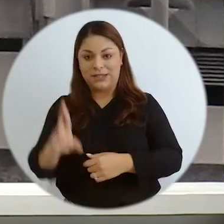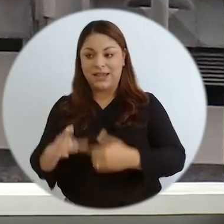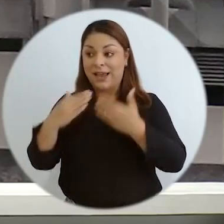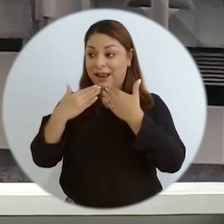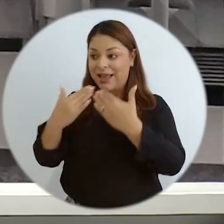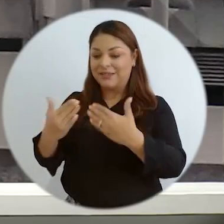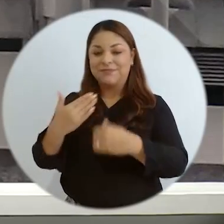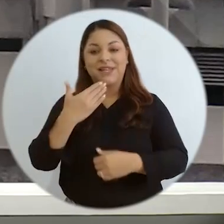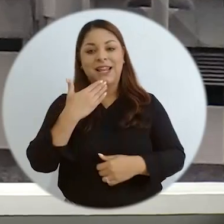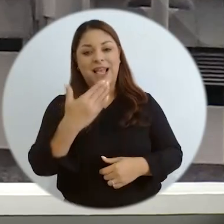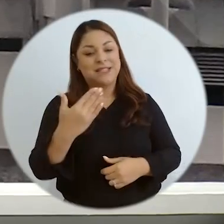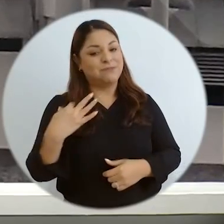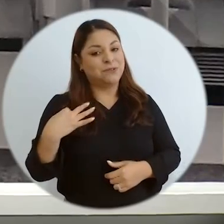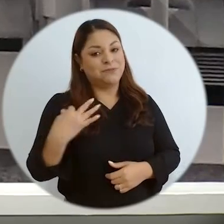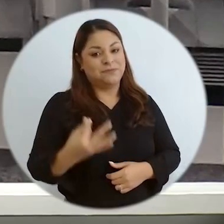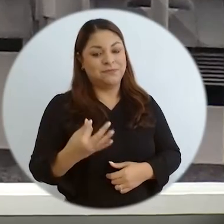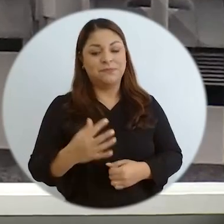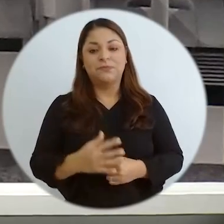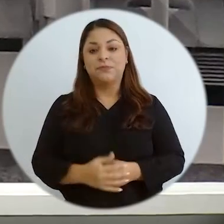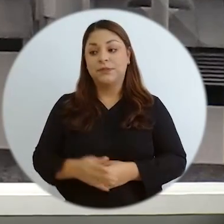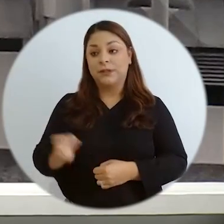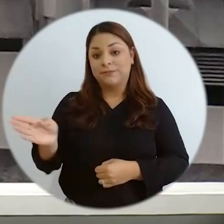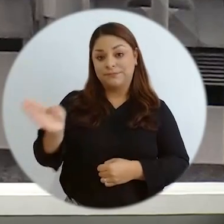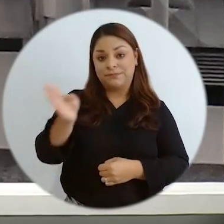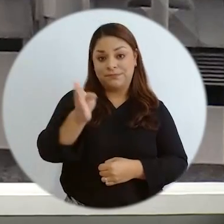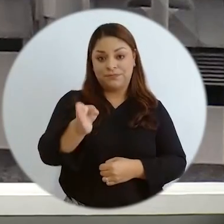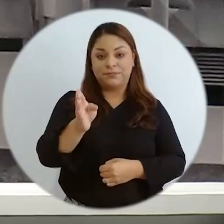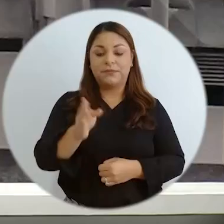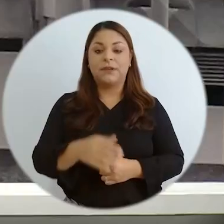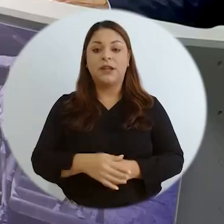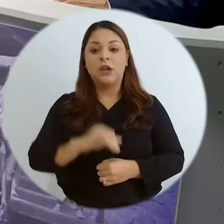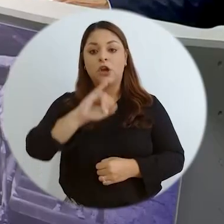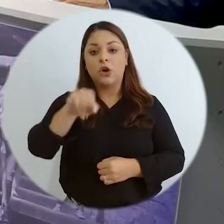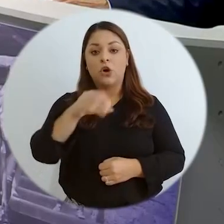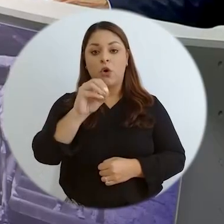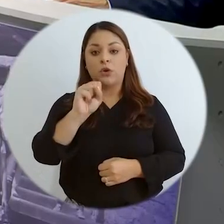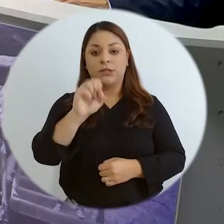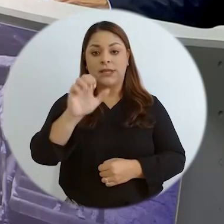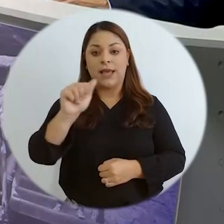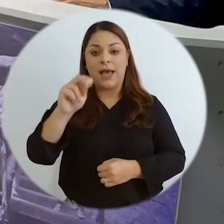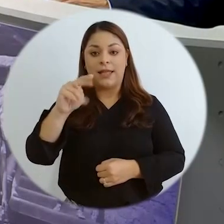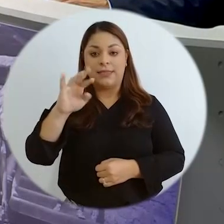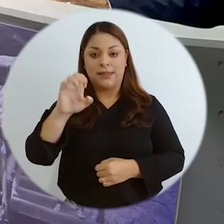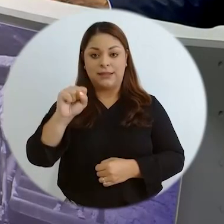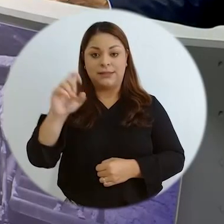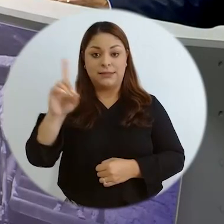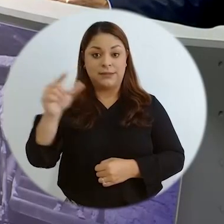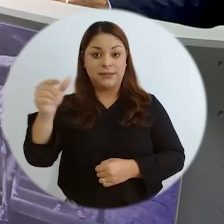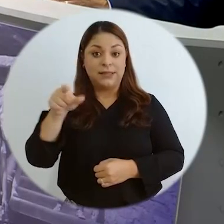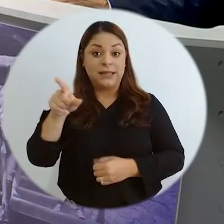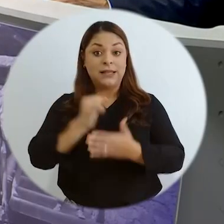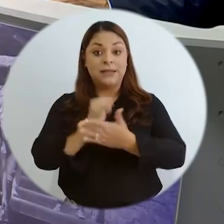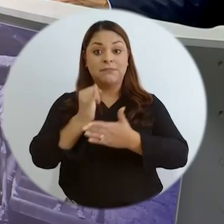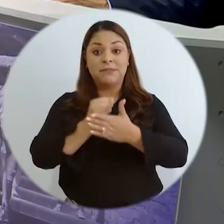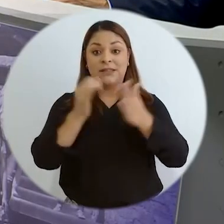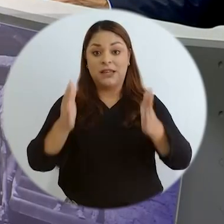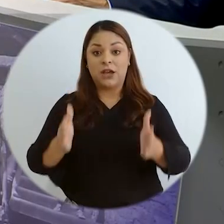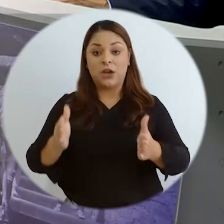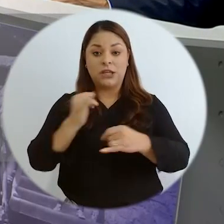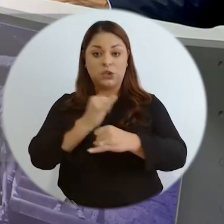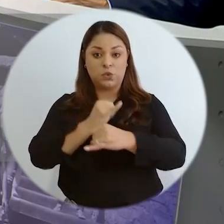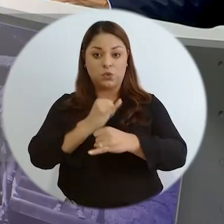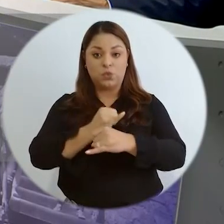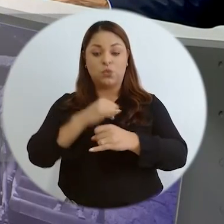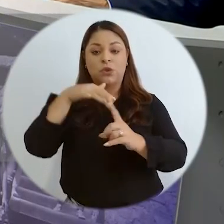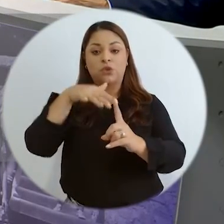estar de nuevo con nosotros. Gracias a vos siempre por invitarnos. También nos acompaña José Andrés Díaz González, quien es investigador del Instituto de Estudios Sociales